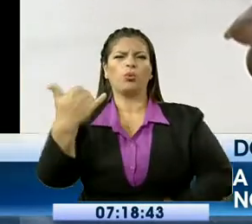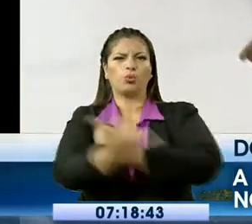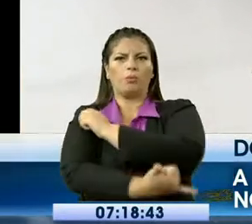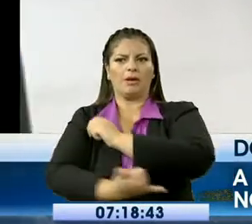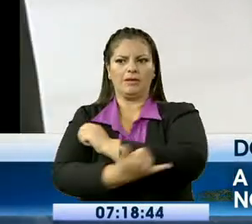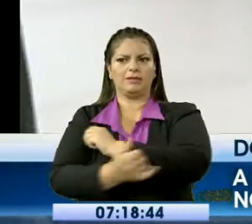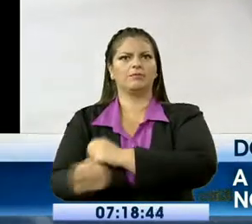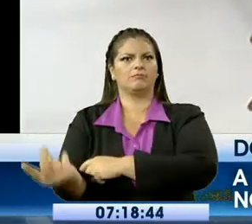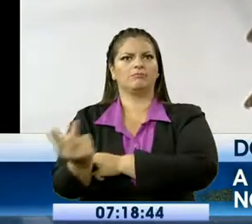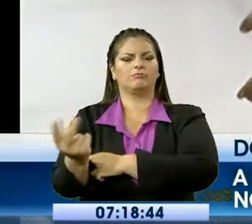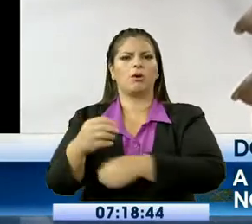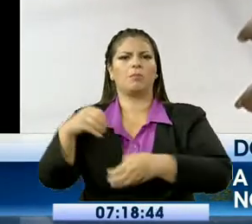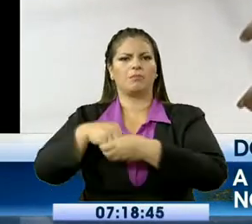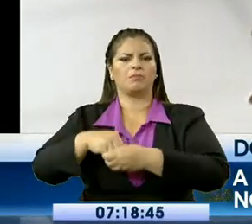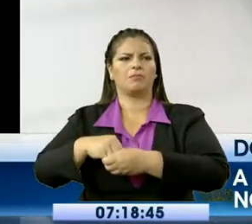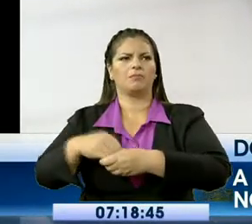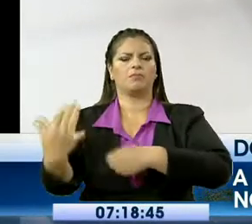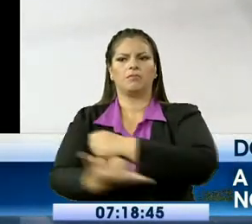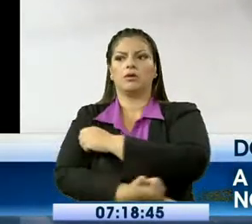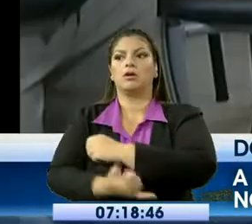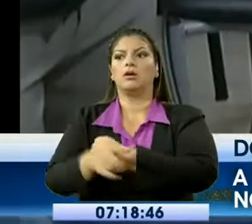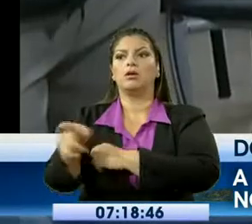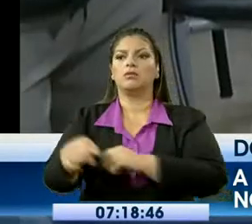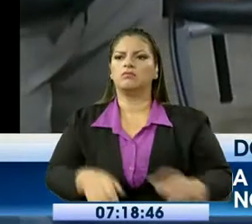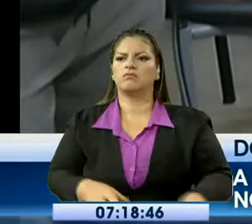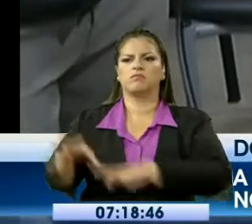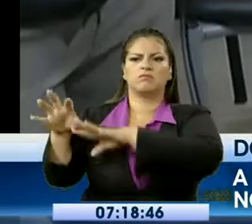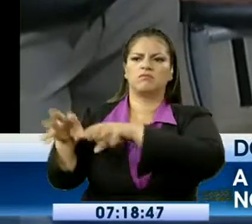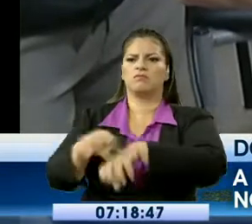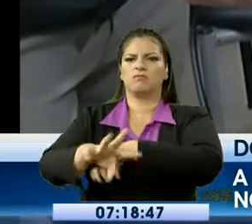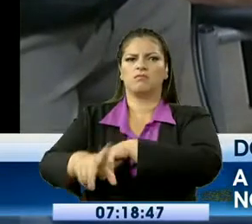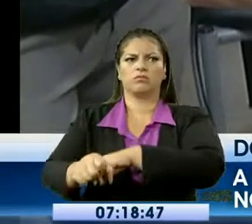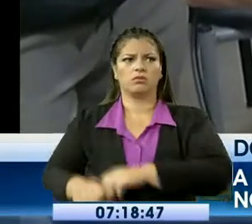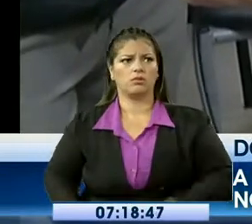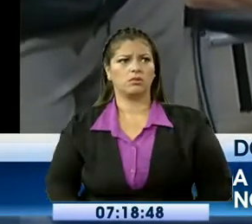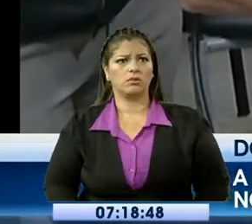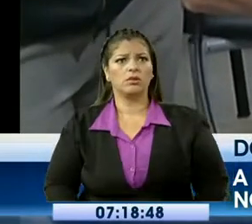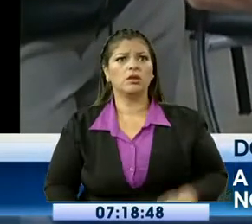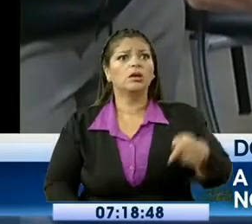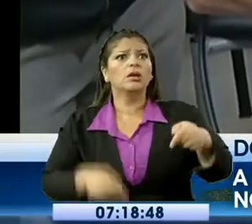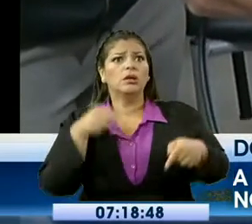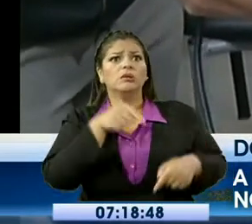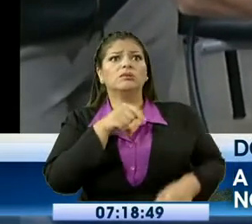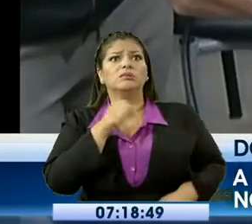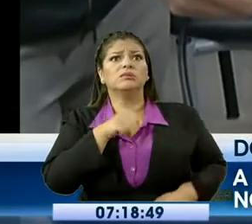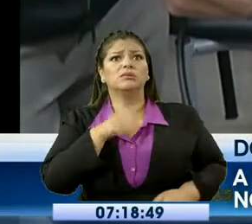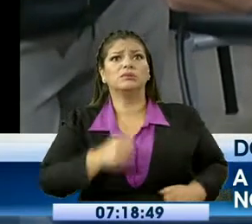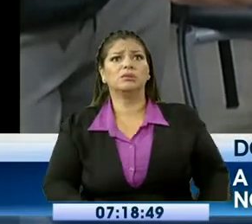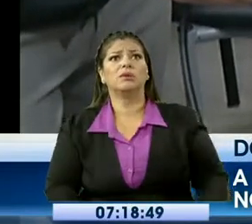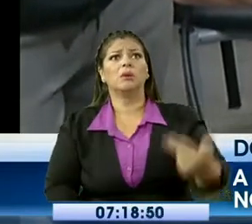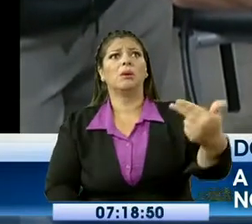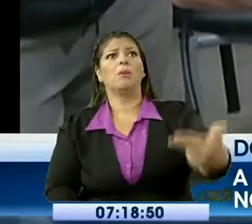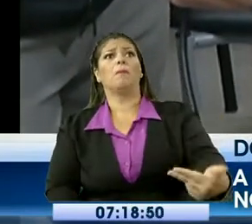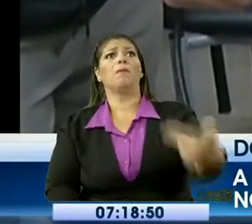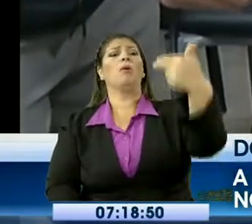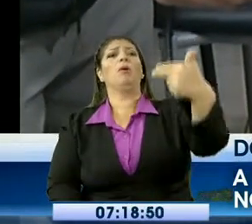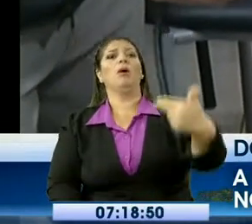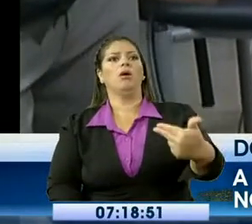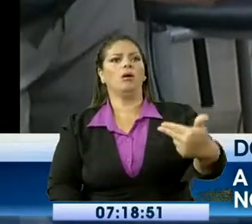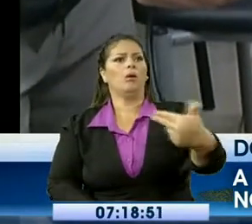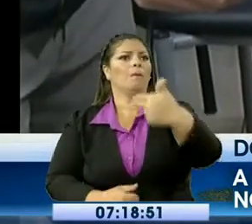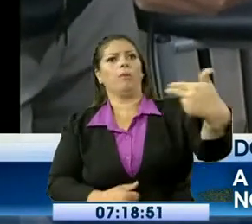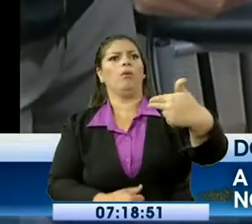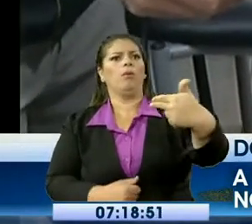atentado contra la vida de uno de ellos. Disparó el arma, pero no tenía balas porque apenas disparó, sonó el gatillo, pero